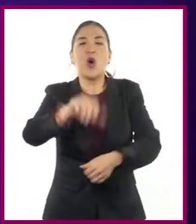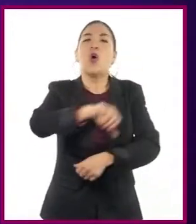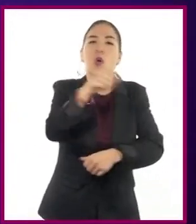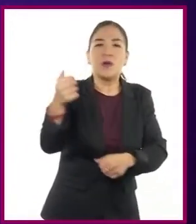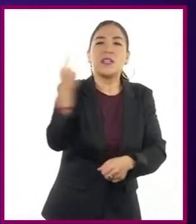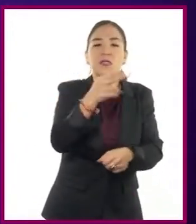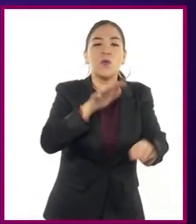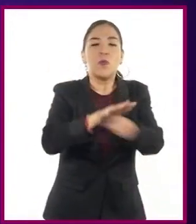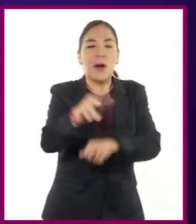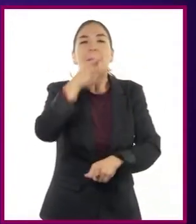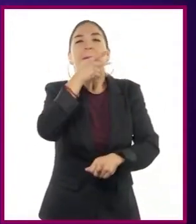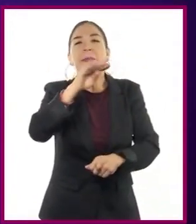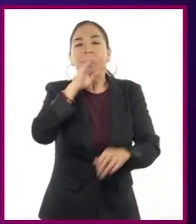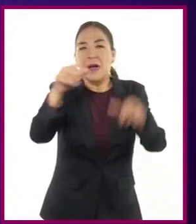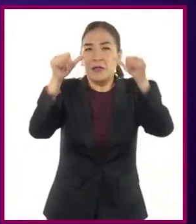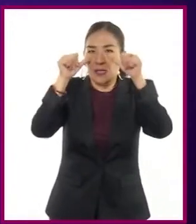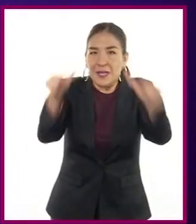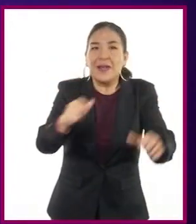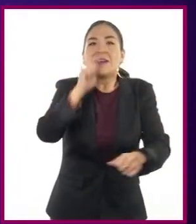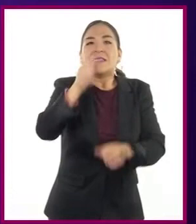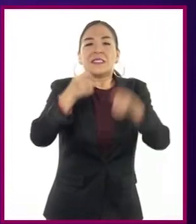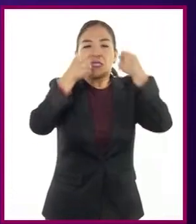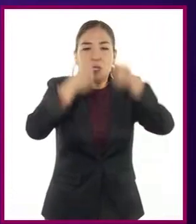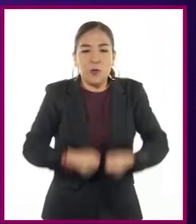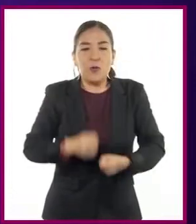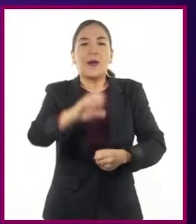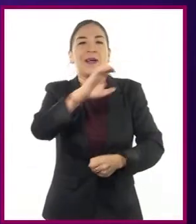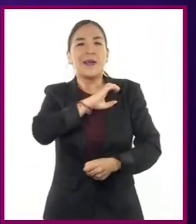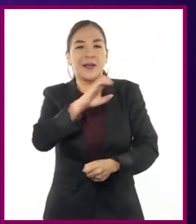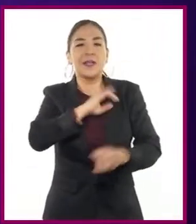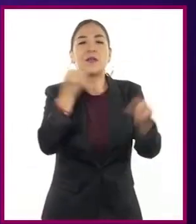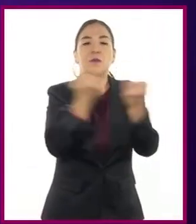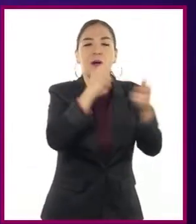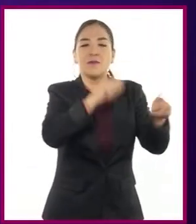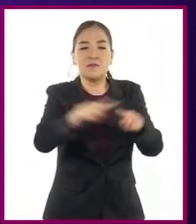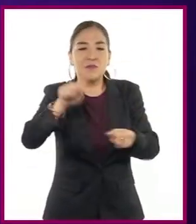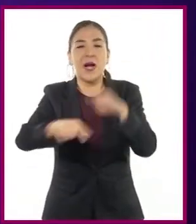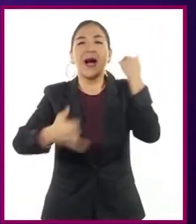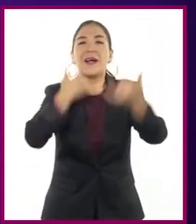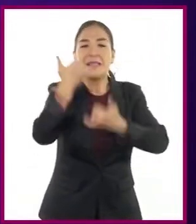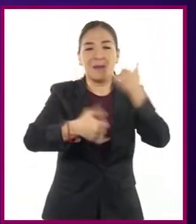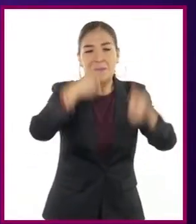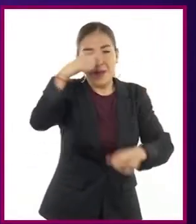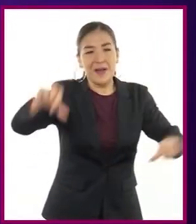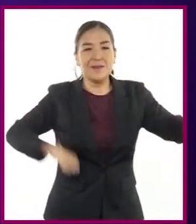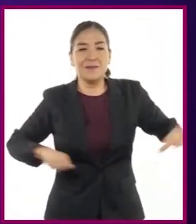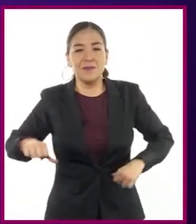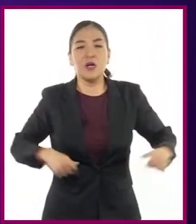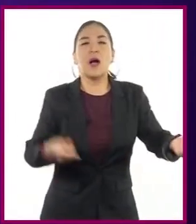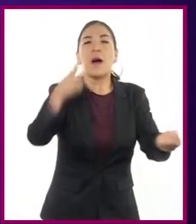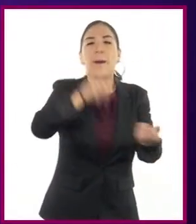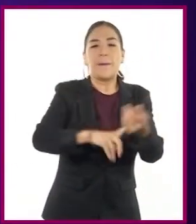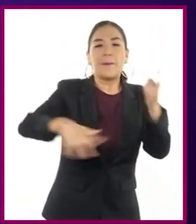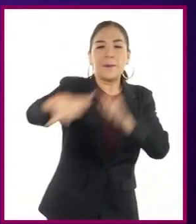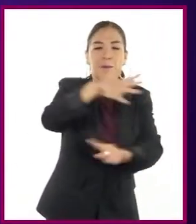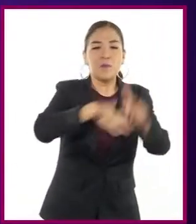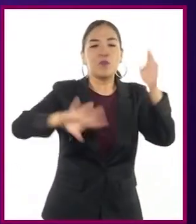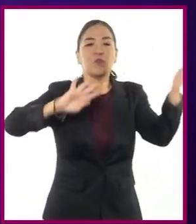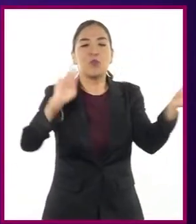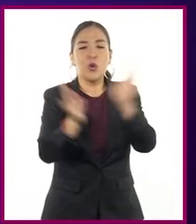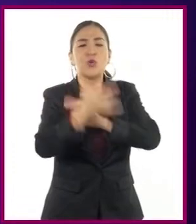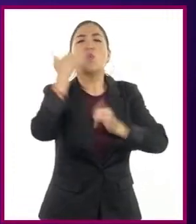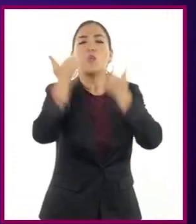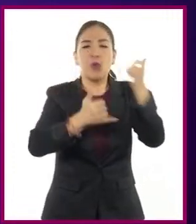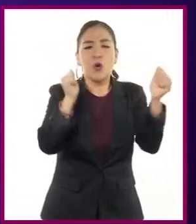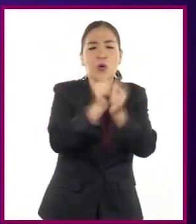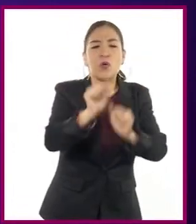atención de los padres para sentirse seguro y querido, necesidad de jugar para desarrollarse, experimentando con el mundo que nos rodea, y de jugar con